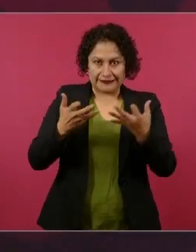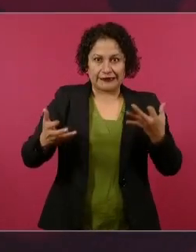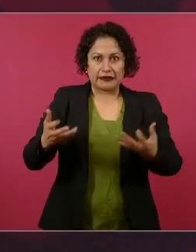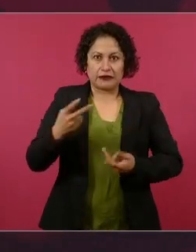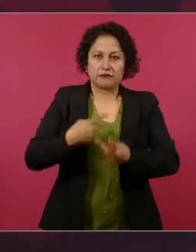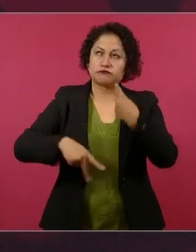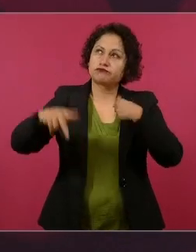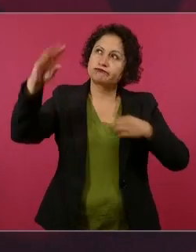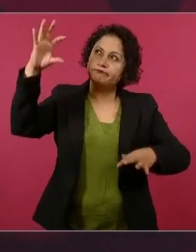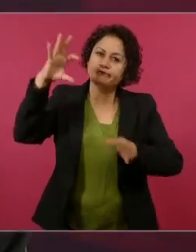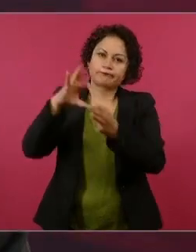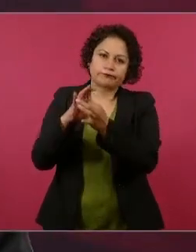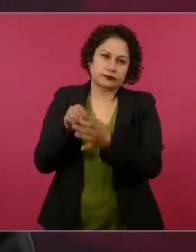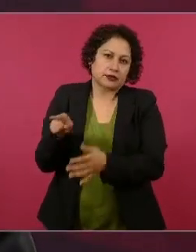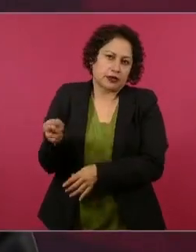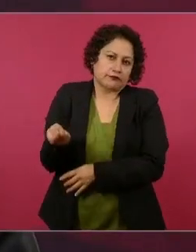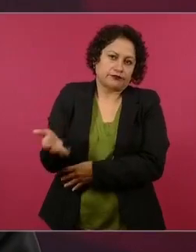Y tengo